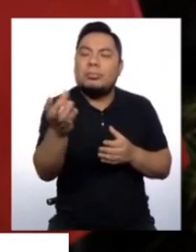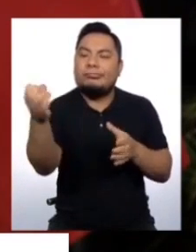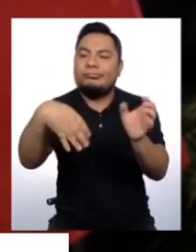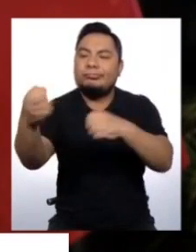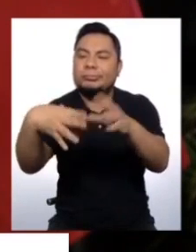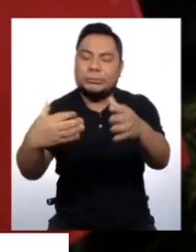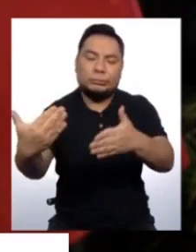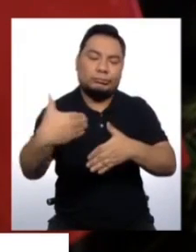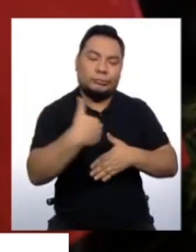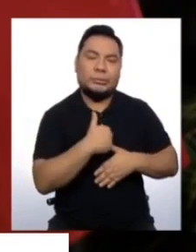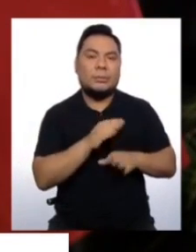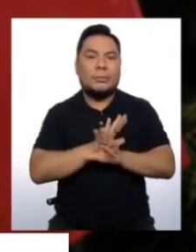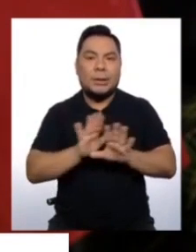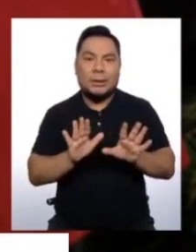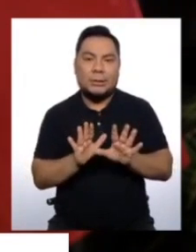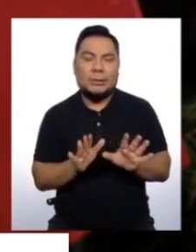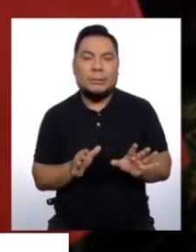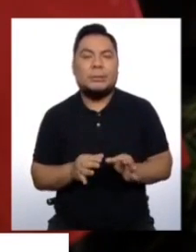importante.